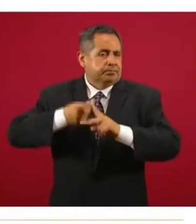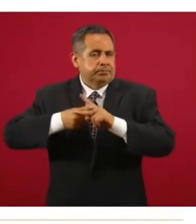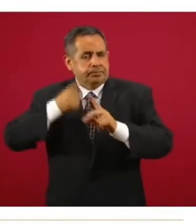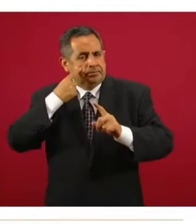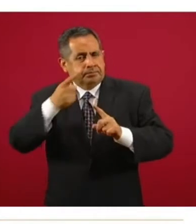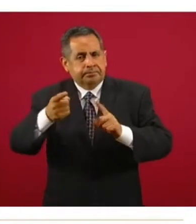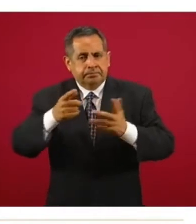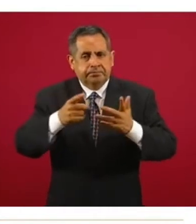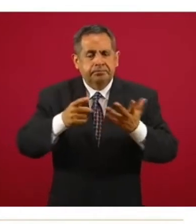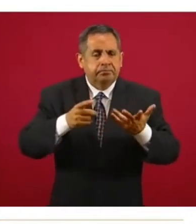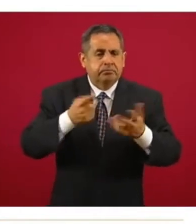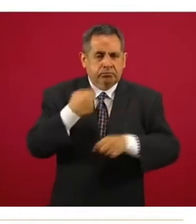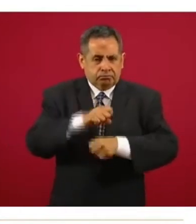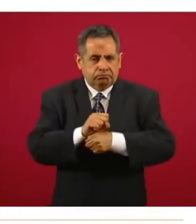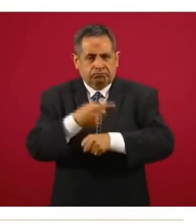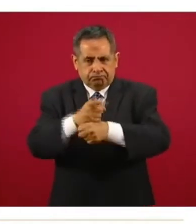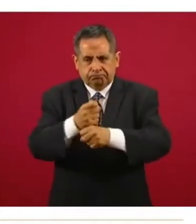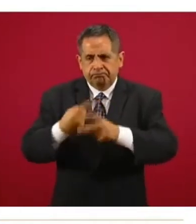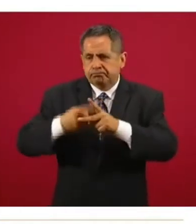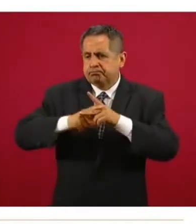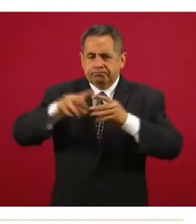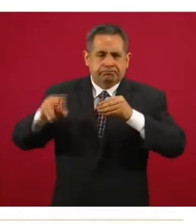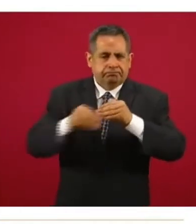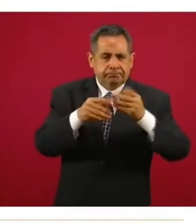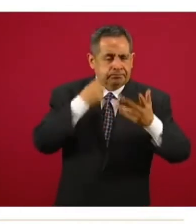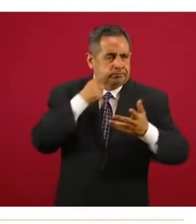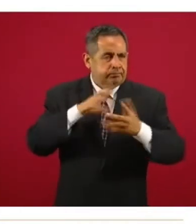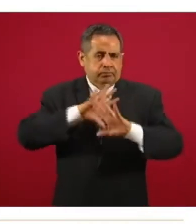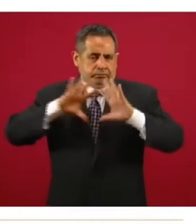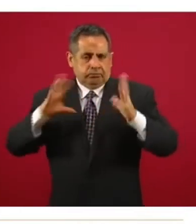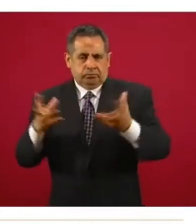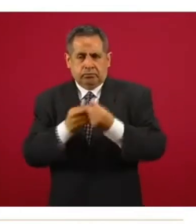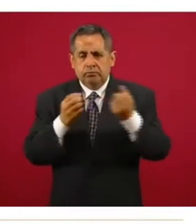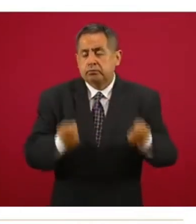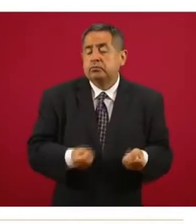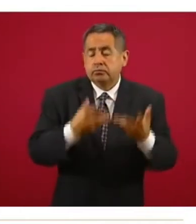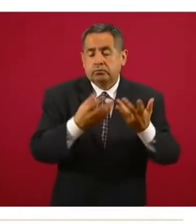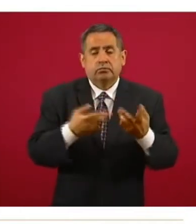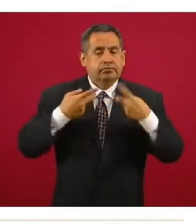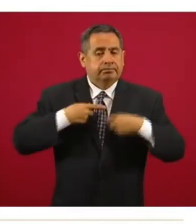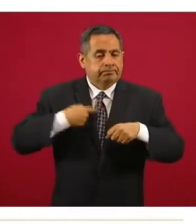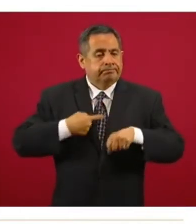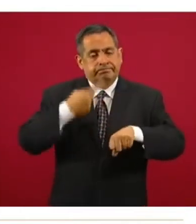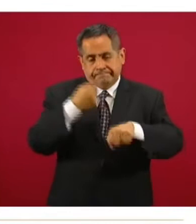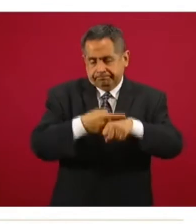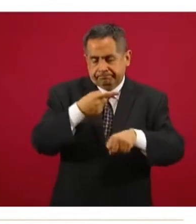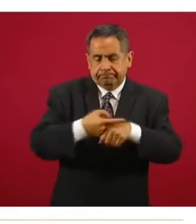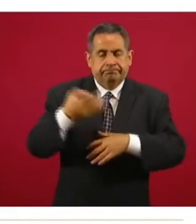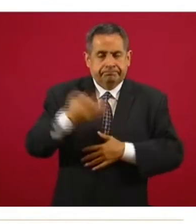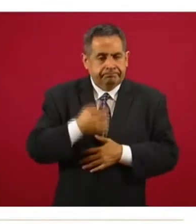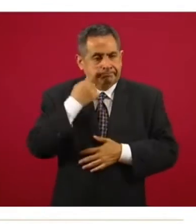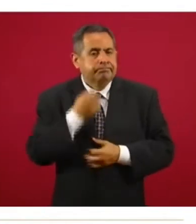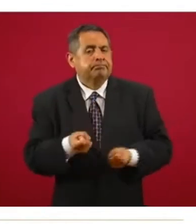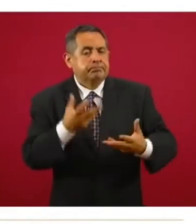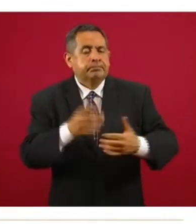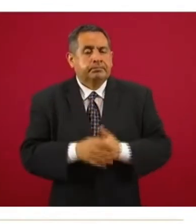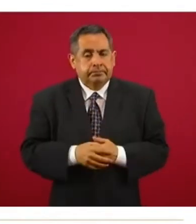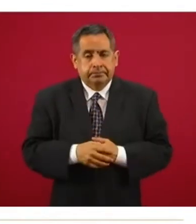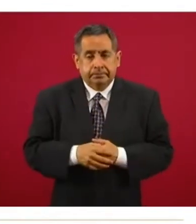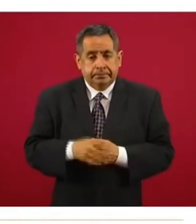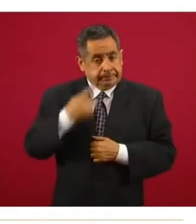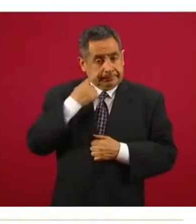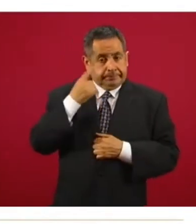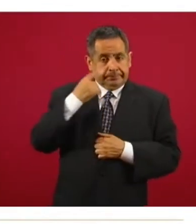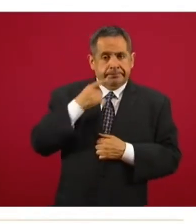porcentaje de positividad semana por semana, pero son la suma total de casos que resultarán confirmados. Y en la